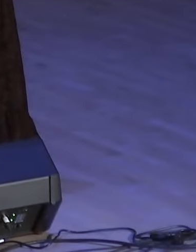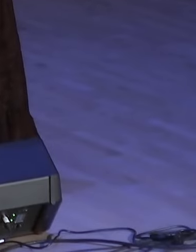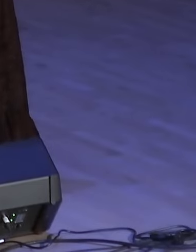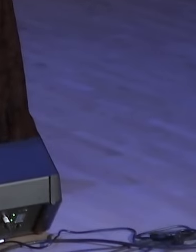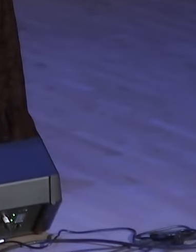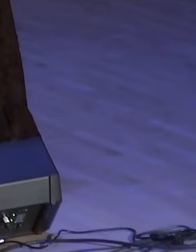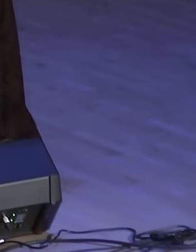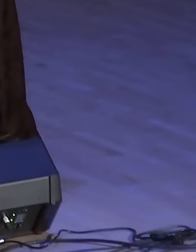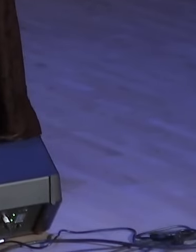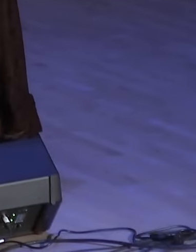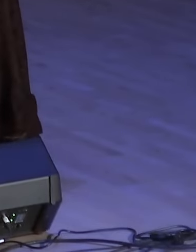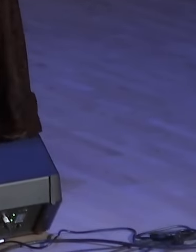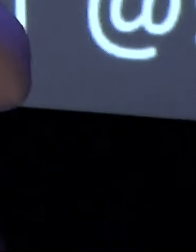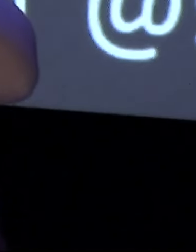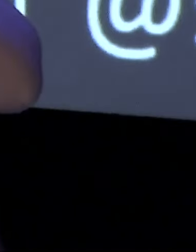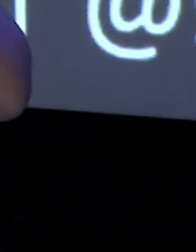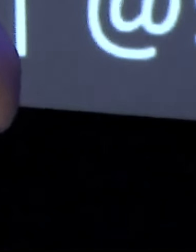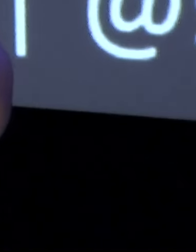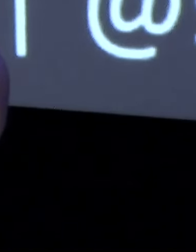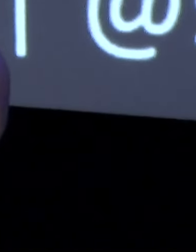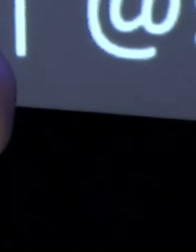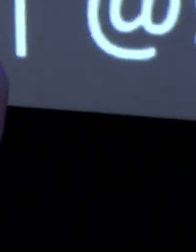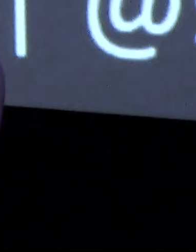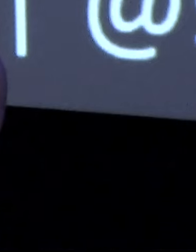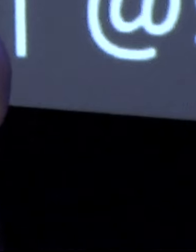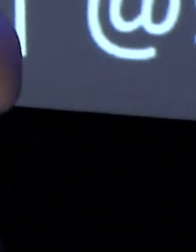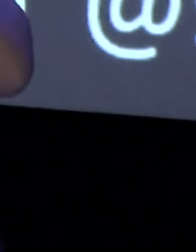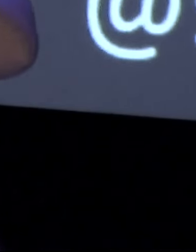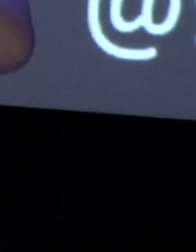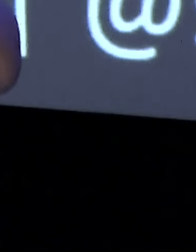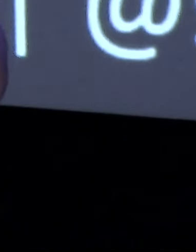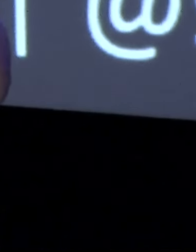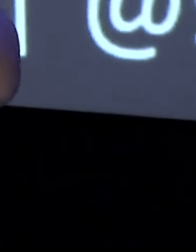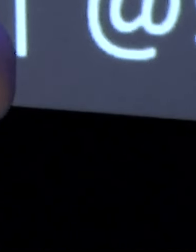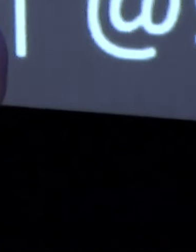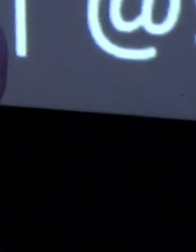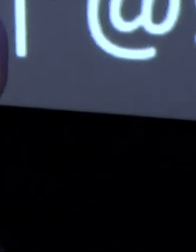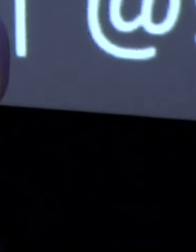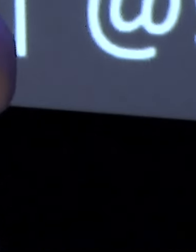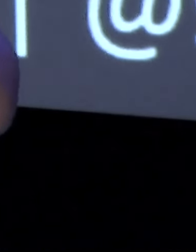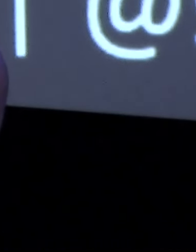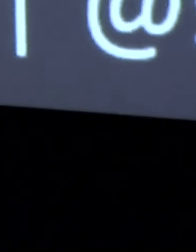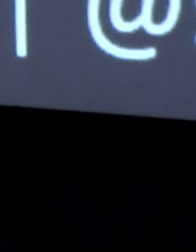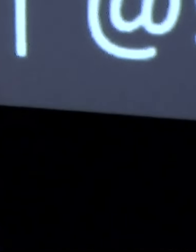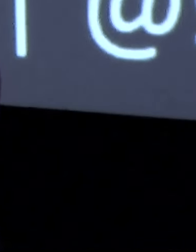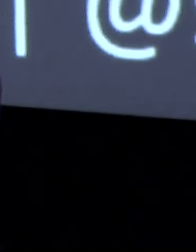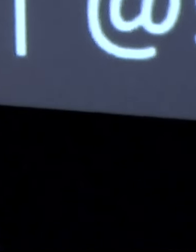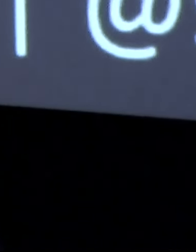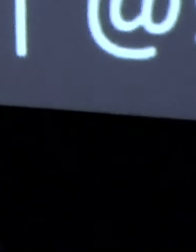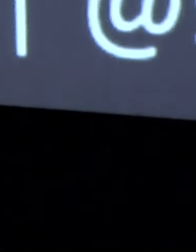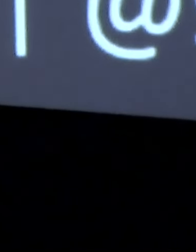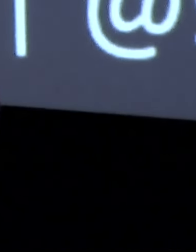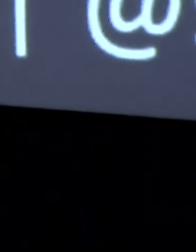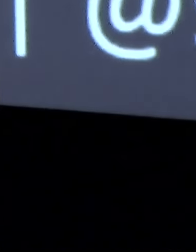soy. Ay, como mis abuelas con su alma guerrera, como la tierra, yo tengo